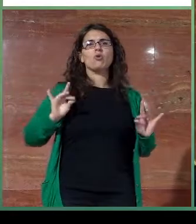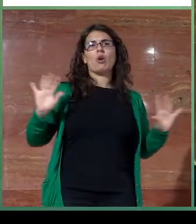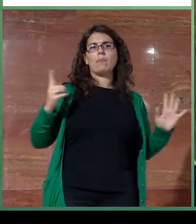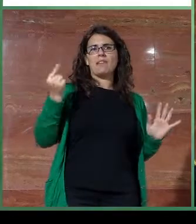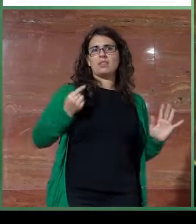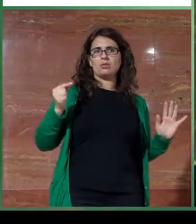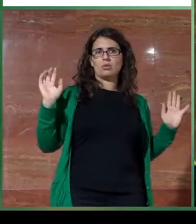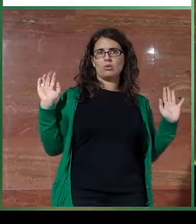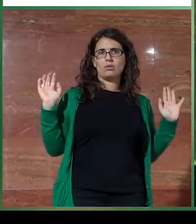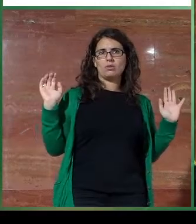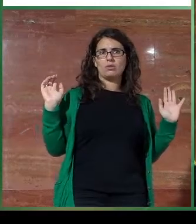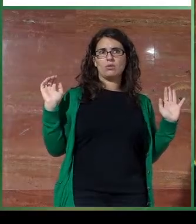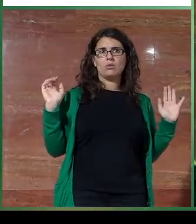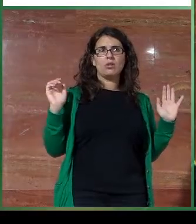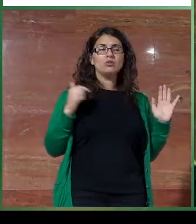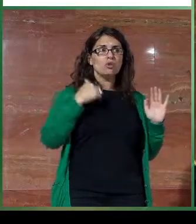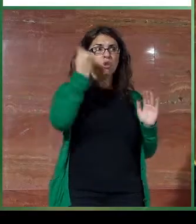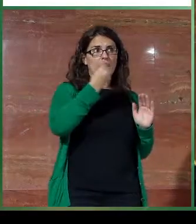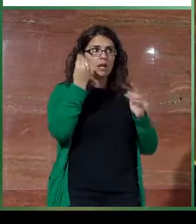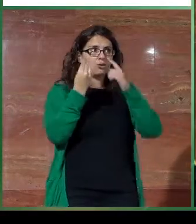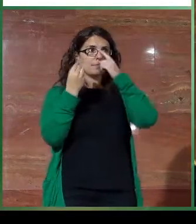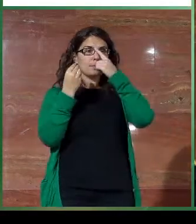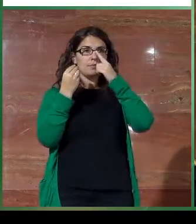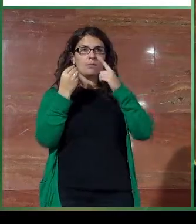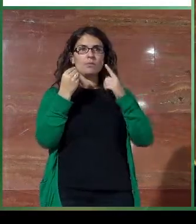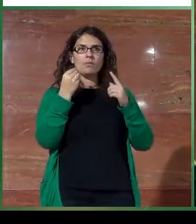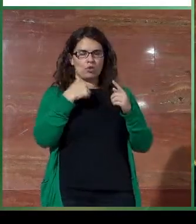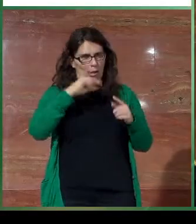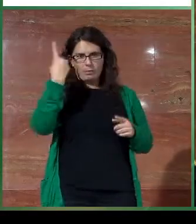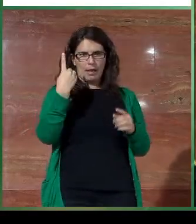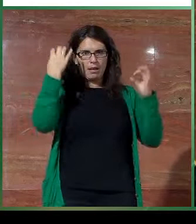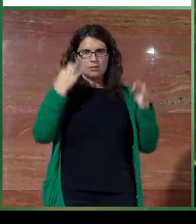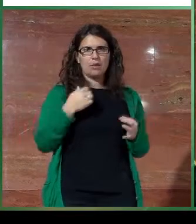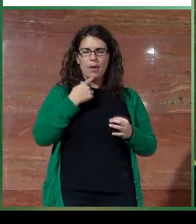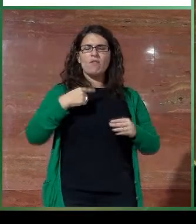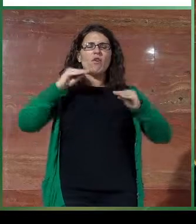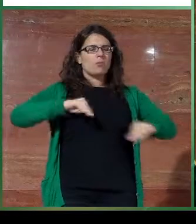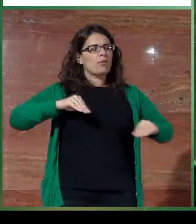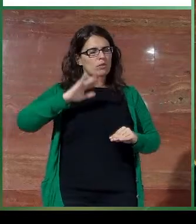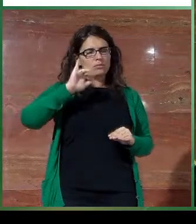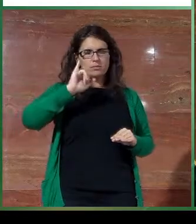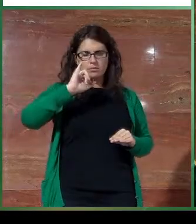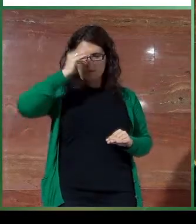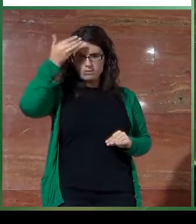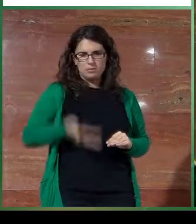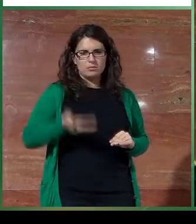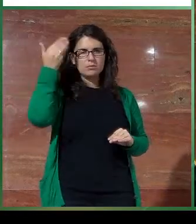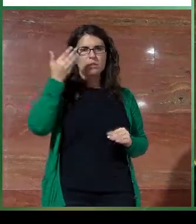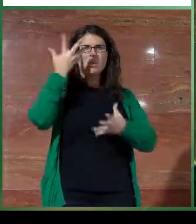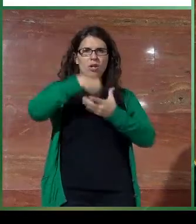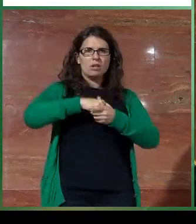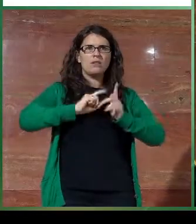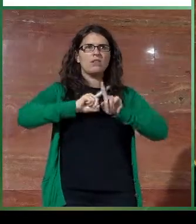Yo creo que, independientemente, y soy la primera que digo, que la formación es básica, pero es básica desde el seno de la